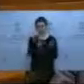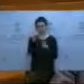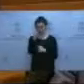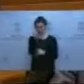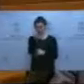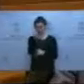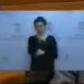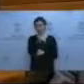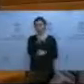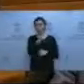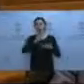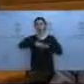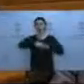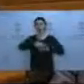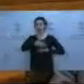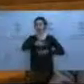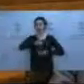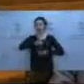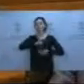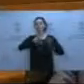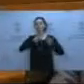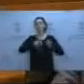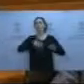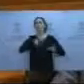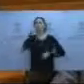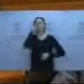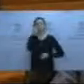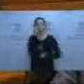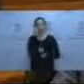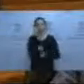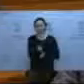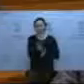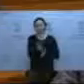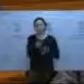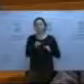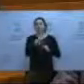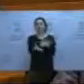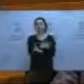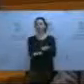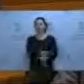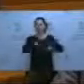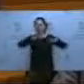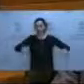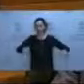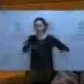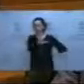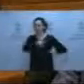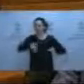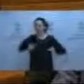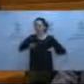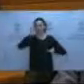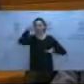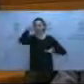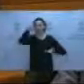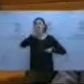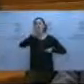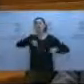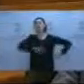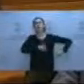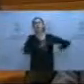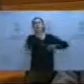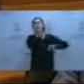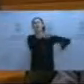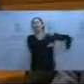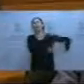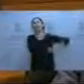¿Hay ordenadores? ¿Hay tan siquiera cobertura en los teléfonos móviles? ¿En qué patios juegan los niños en esas escuelas rurales? ¿En patios o en caleyes? ¿Dónde juegan,